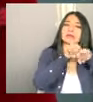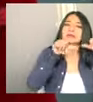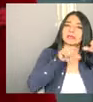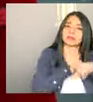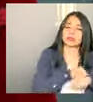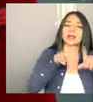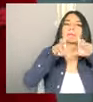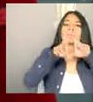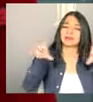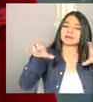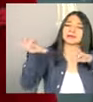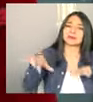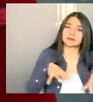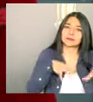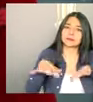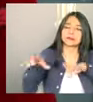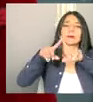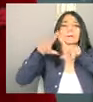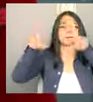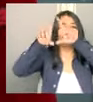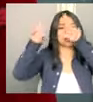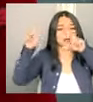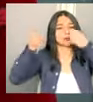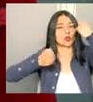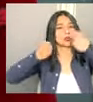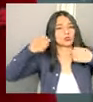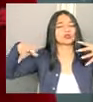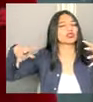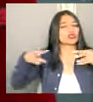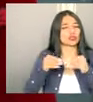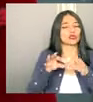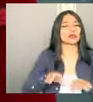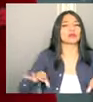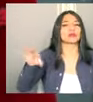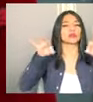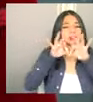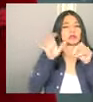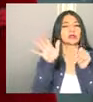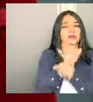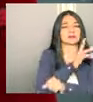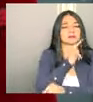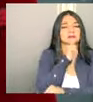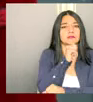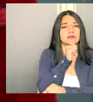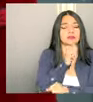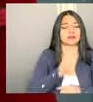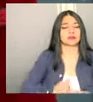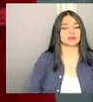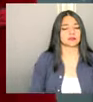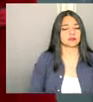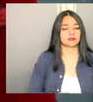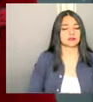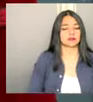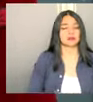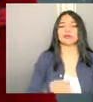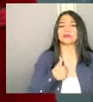a seguir al mes de mayo, tal como está en el contrato, a la operación plena comercial. Eso lo tengo que decir, a lo mejor